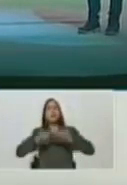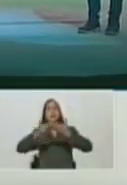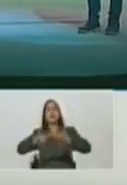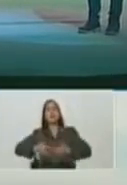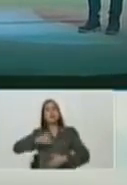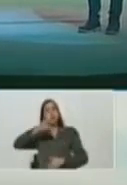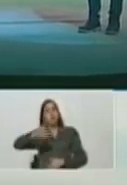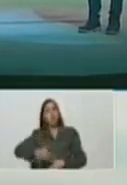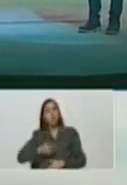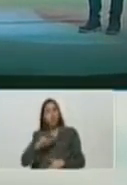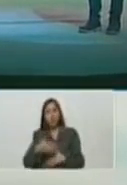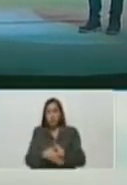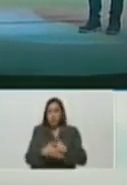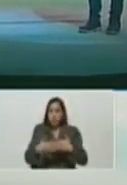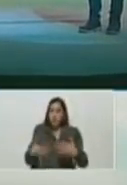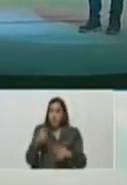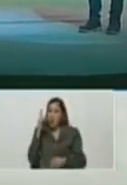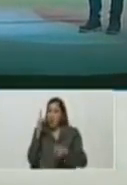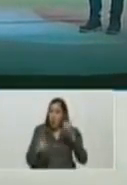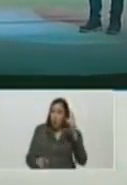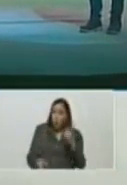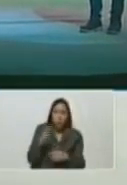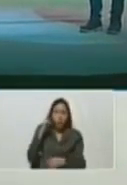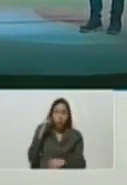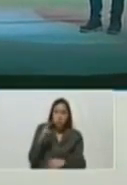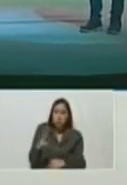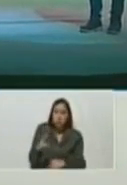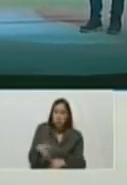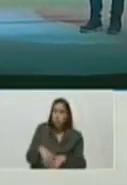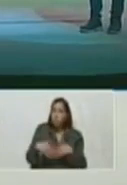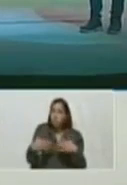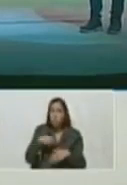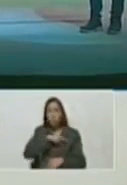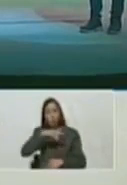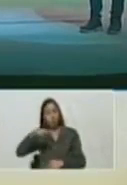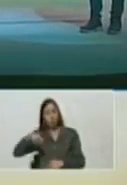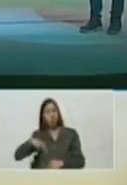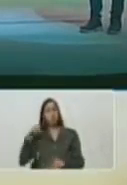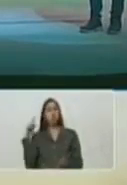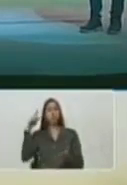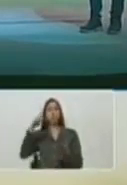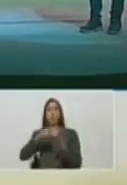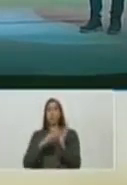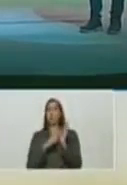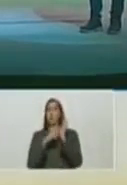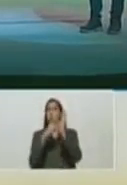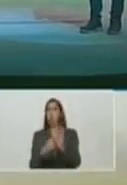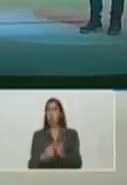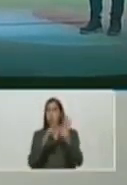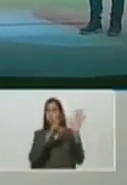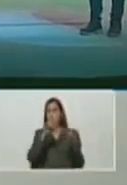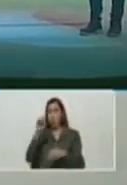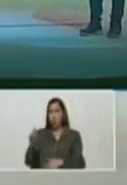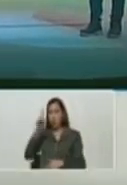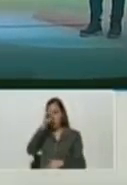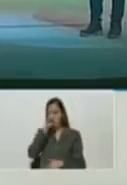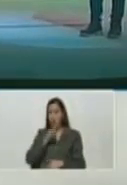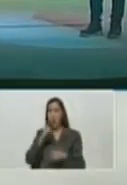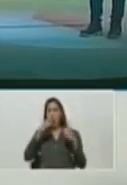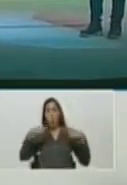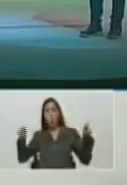sentimiento que tal vez algunos no lo quieran ver, aquí estamos nosotros, esta es la muestra, 80 años después, 36 años después de su